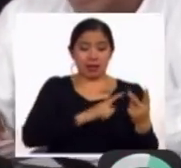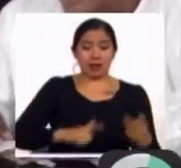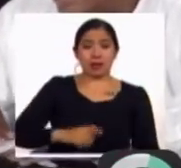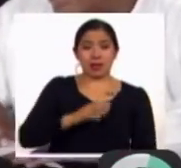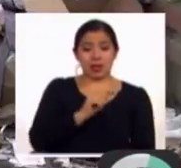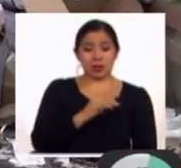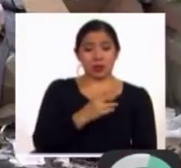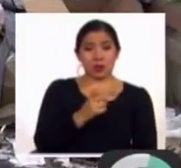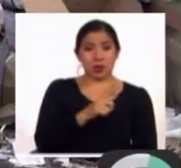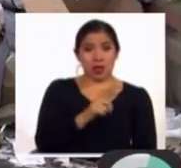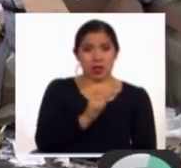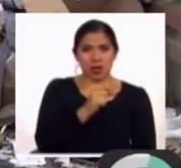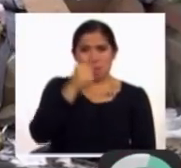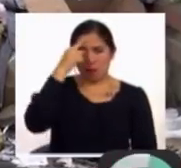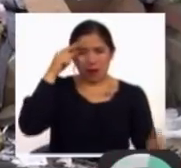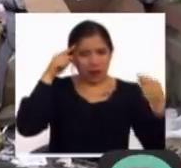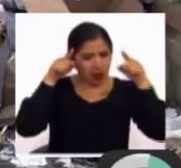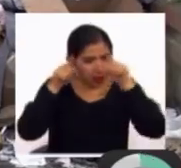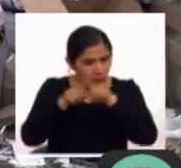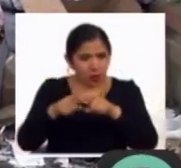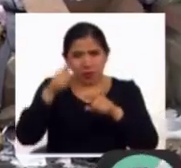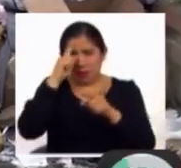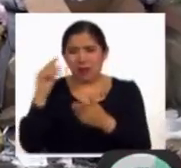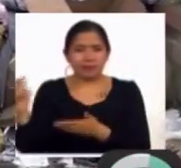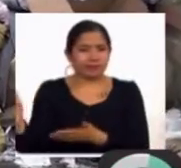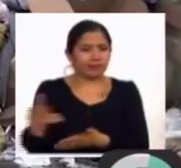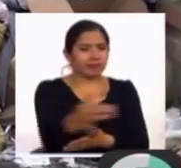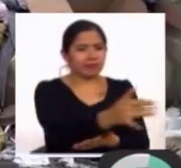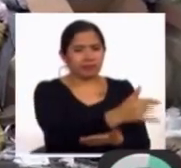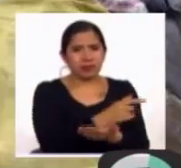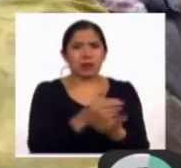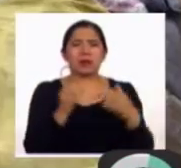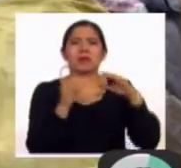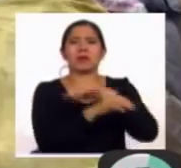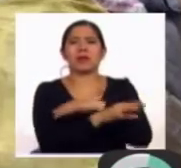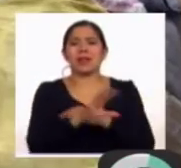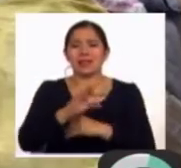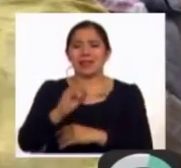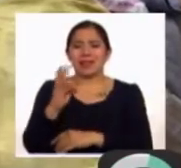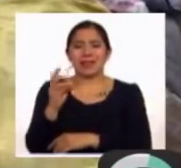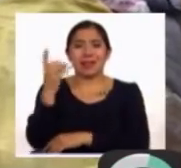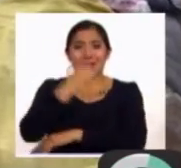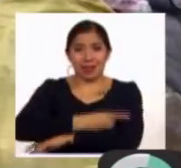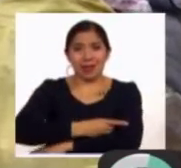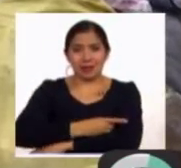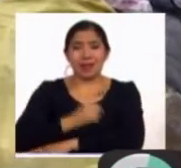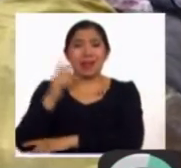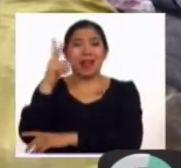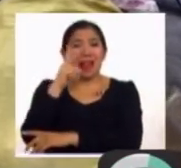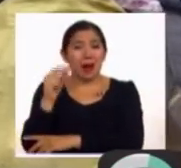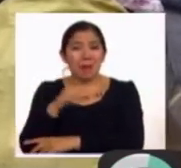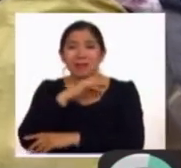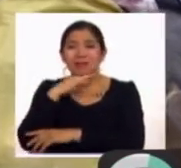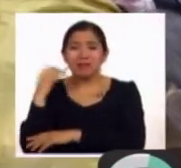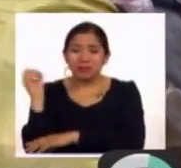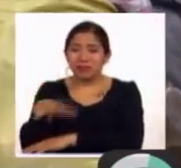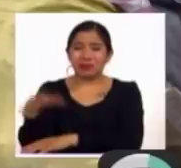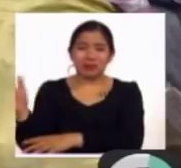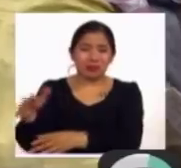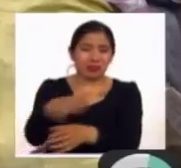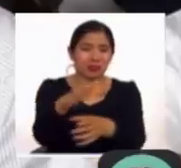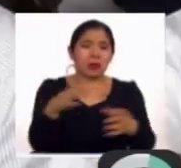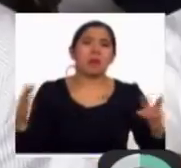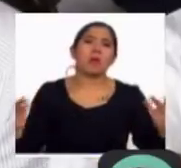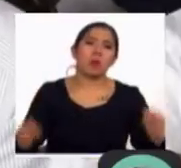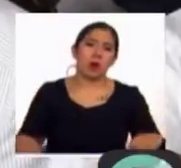60 días. Durante este lapso de tiempo, se podrán trasladar los residuos que se encuentran acumulados en las calles de la urbe paceña. La